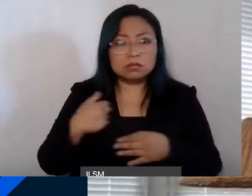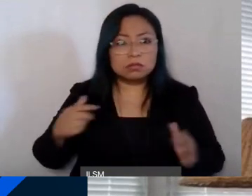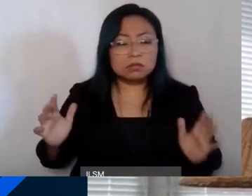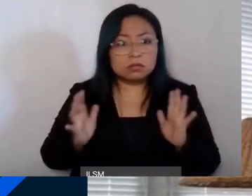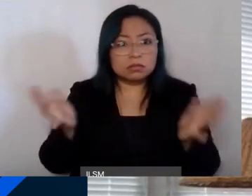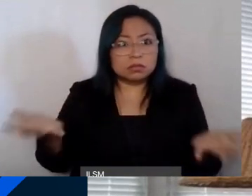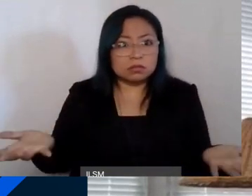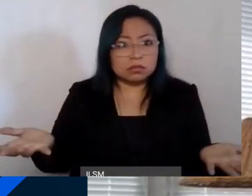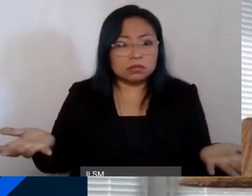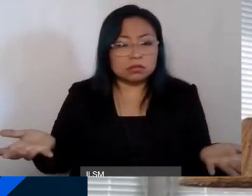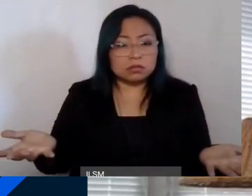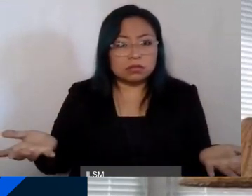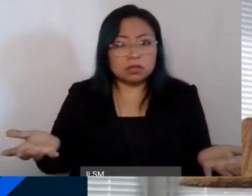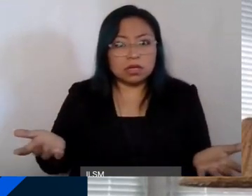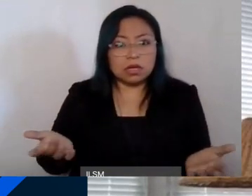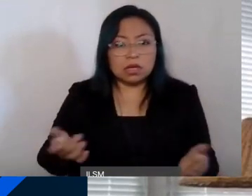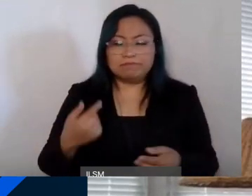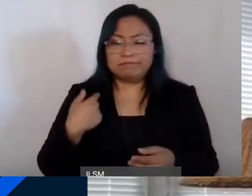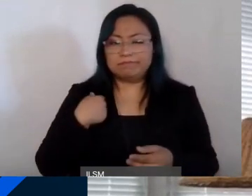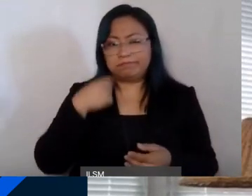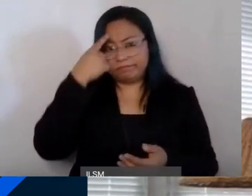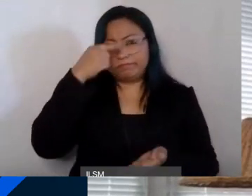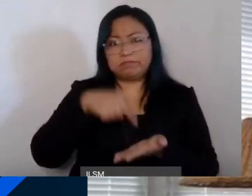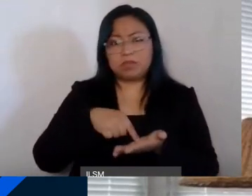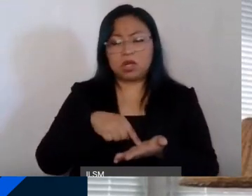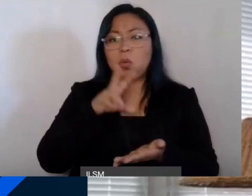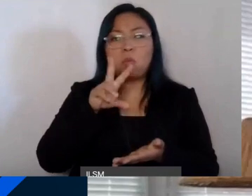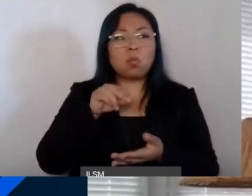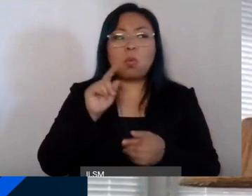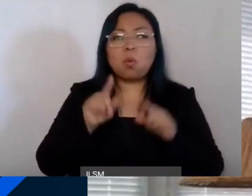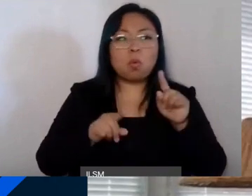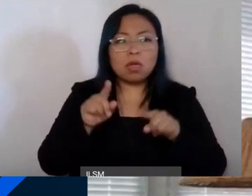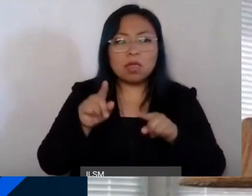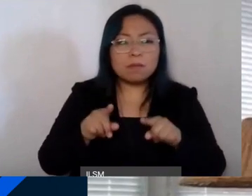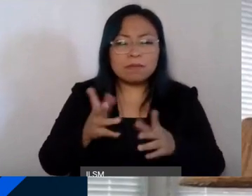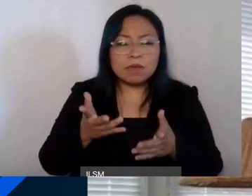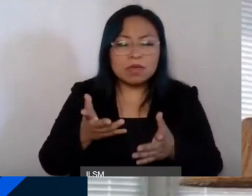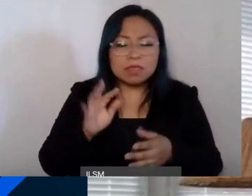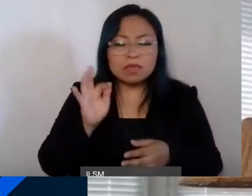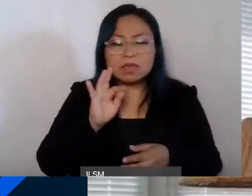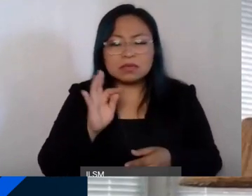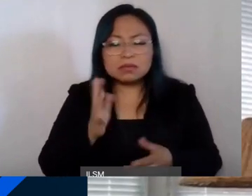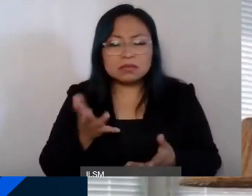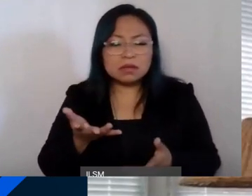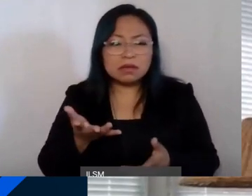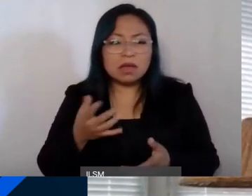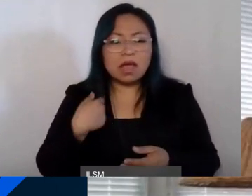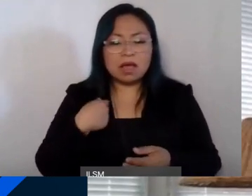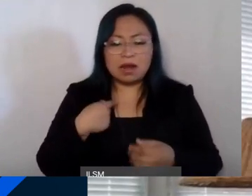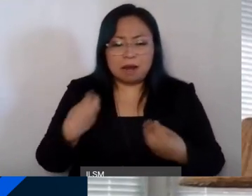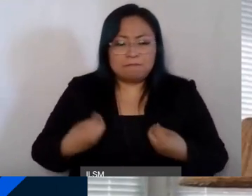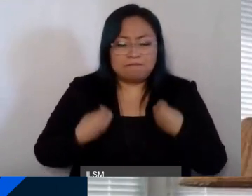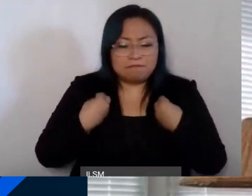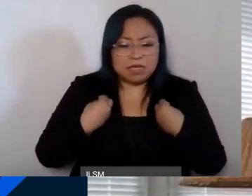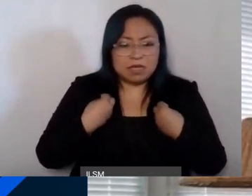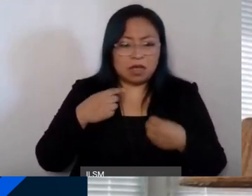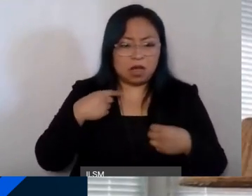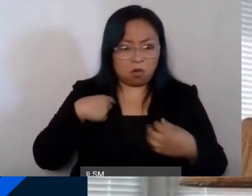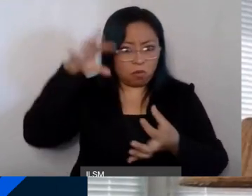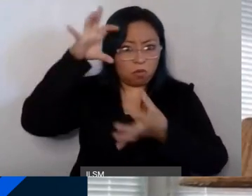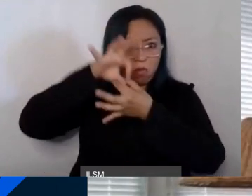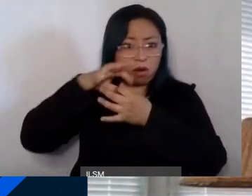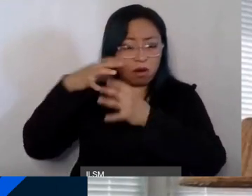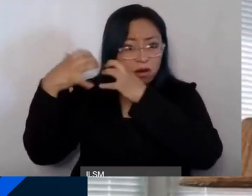la conciencia no depende sólo del cerebro esto te pone arrogantes y te obliga a